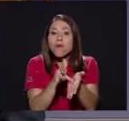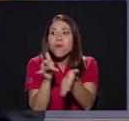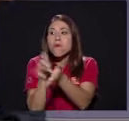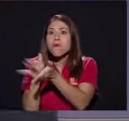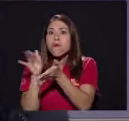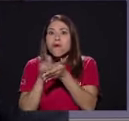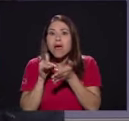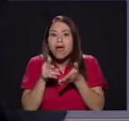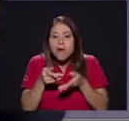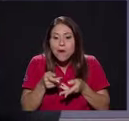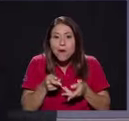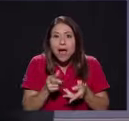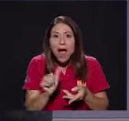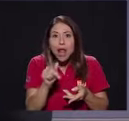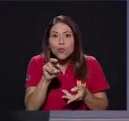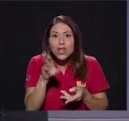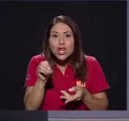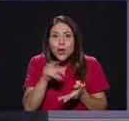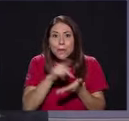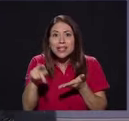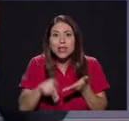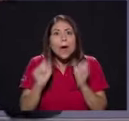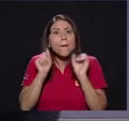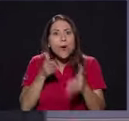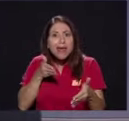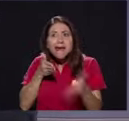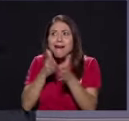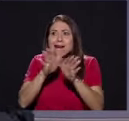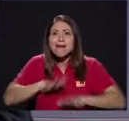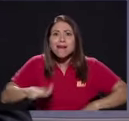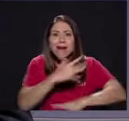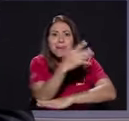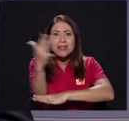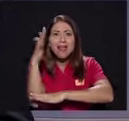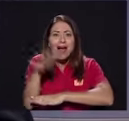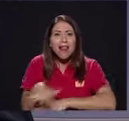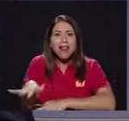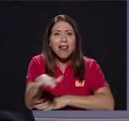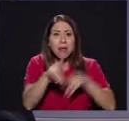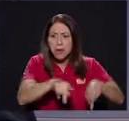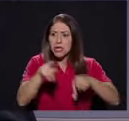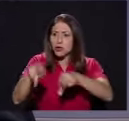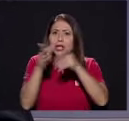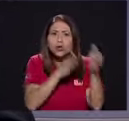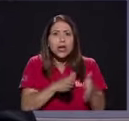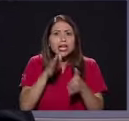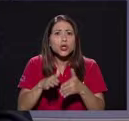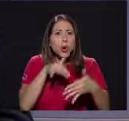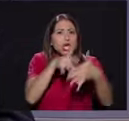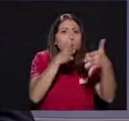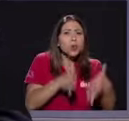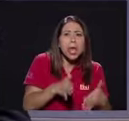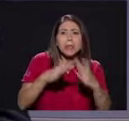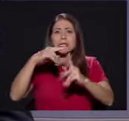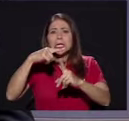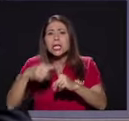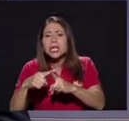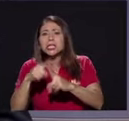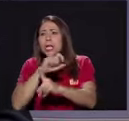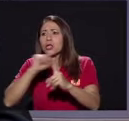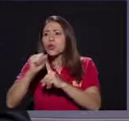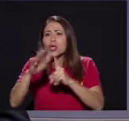Pérez Celedón, que podría provocar un tremendo impacto ambiental, que son los capitales de Costa Rica. La ciudadanía se organizó, los estudiantes, la iglesia, la sociedad